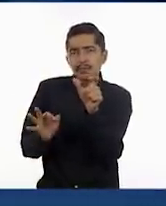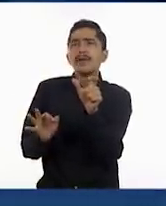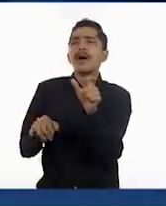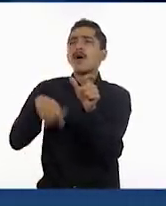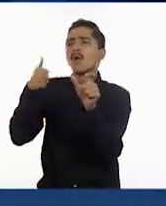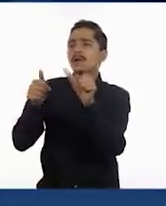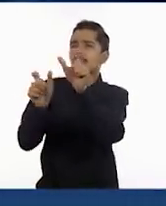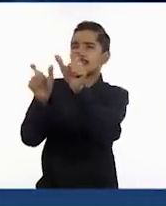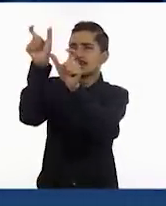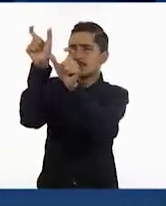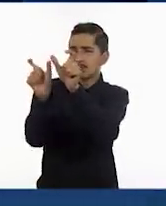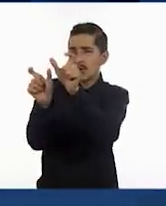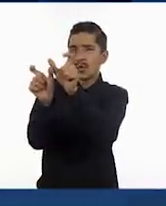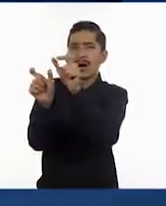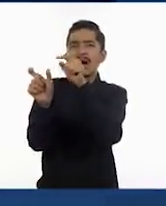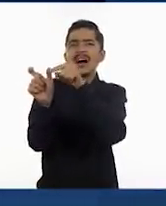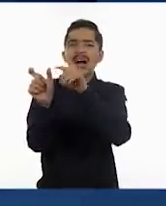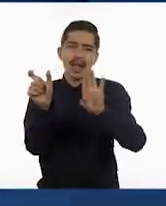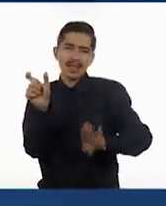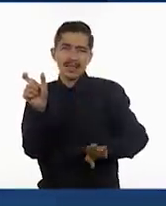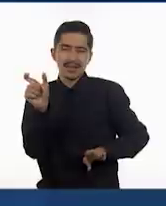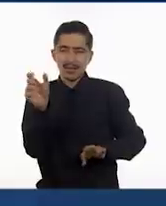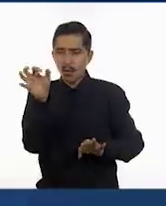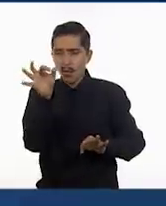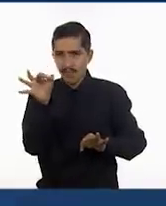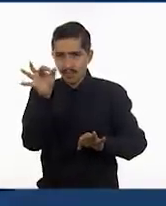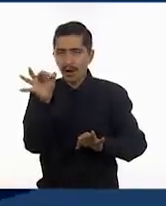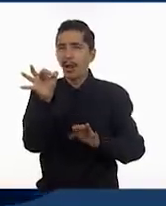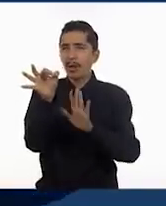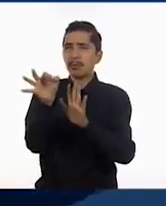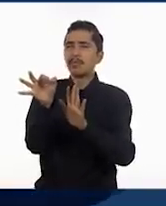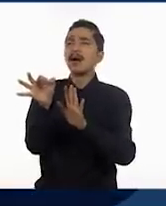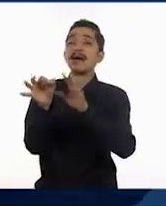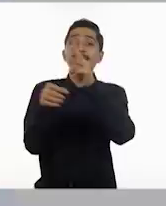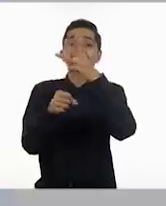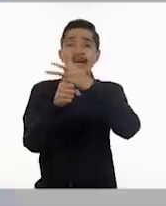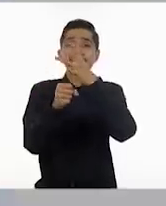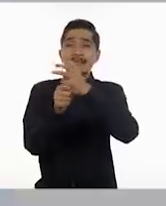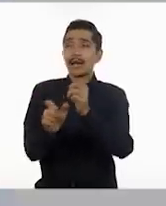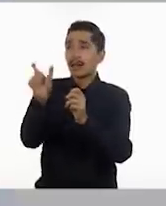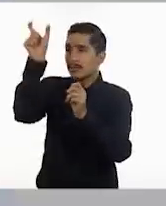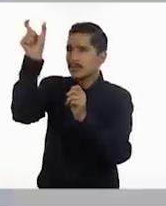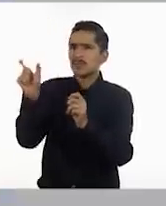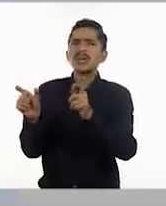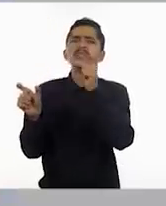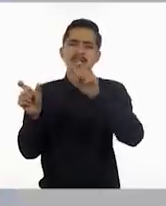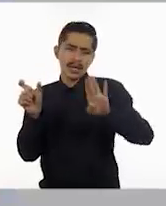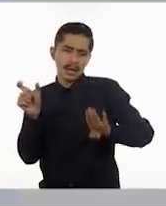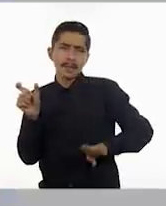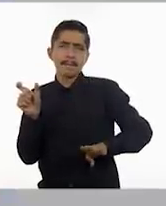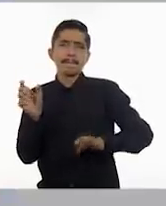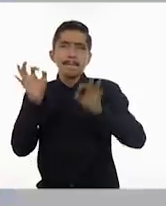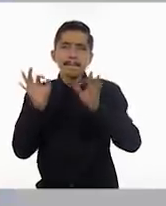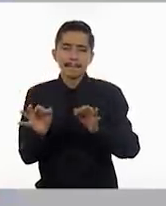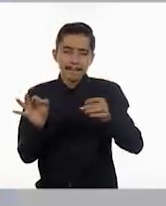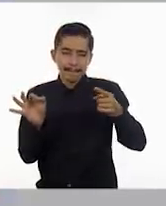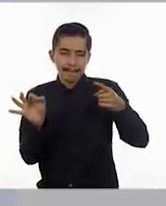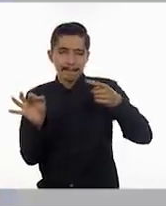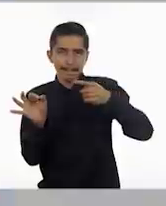a hablar de estas características de los óvulos y en la tercera columna se va a ver las características de los